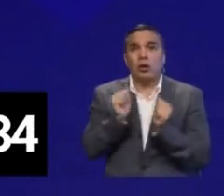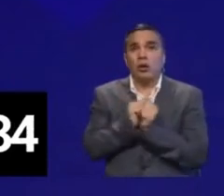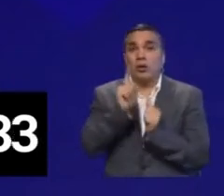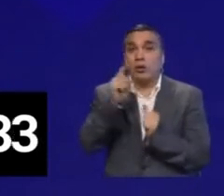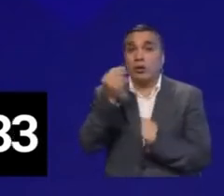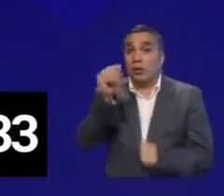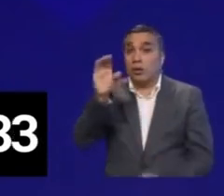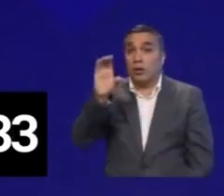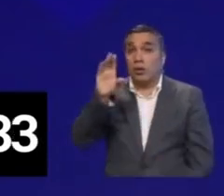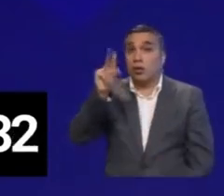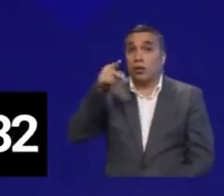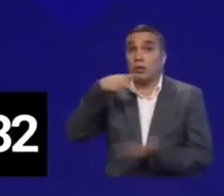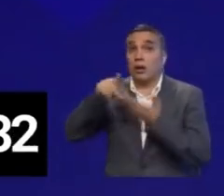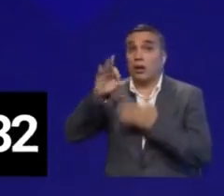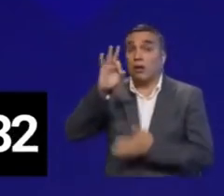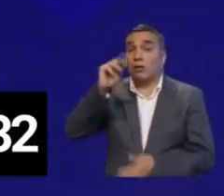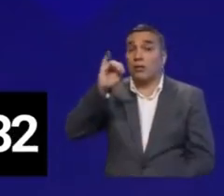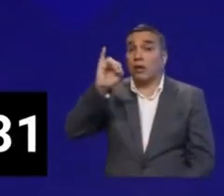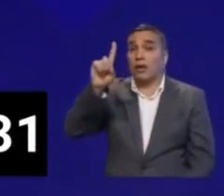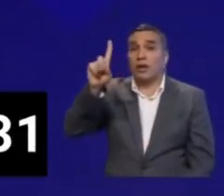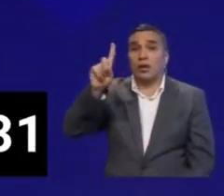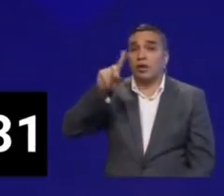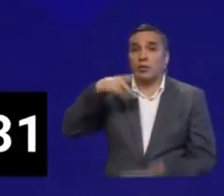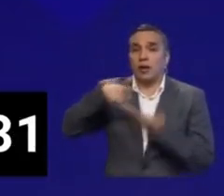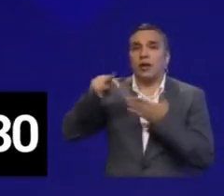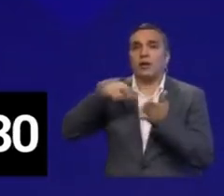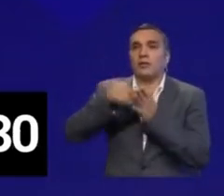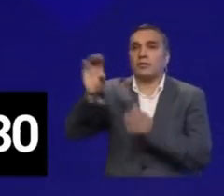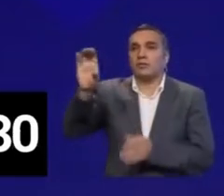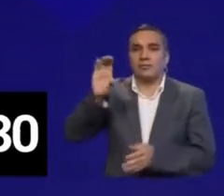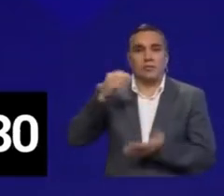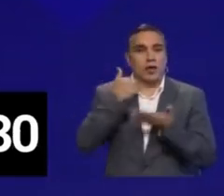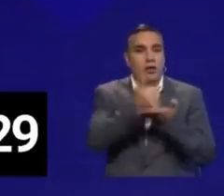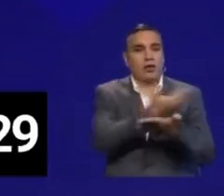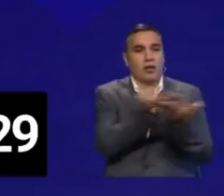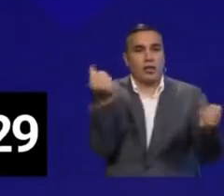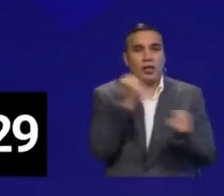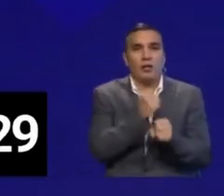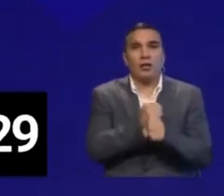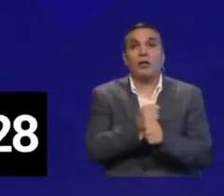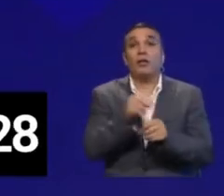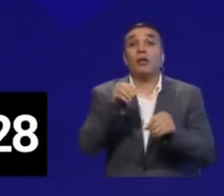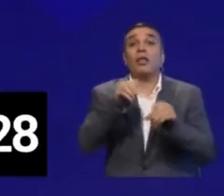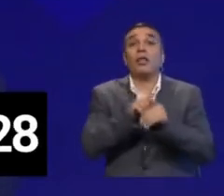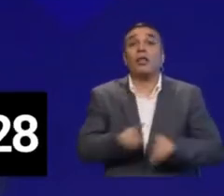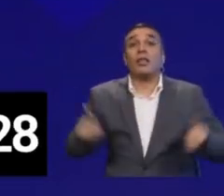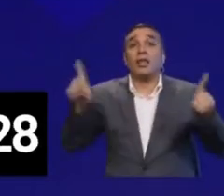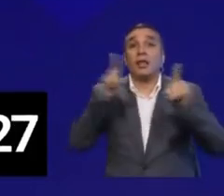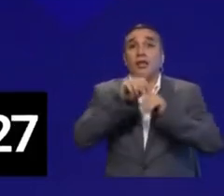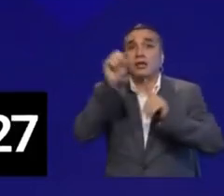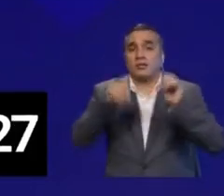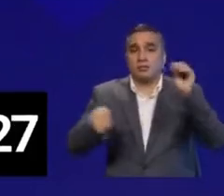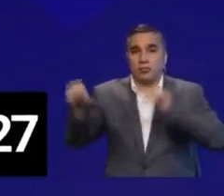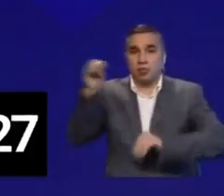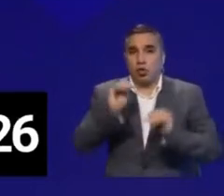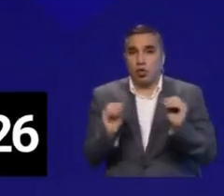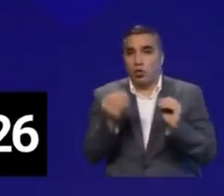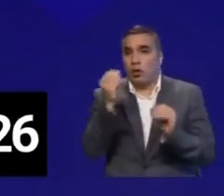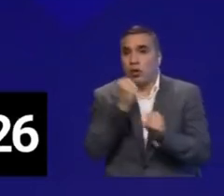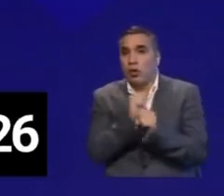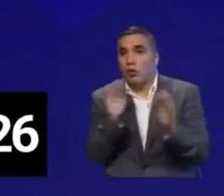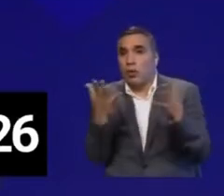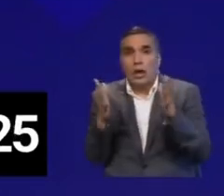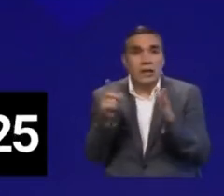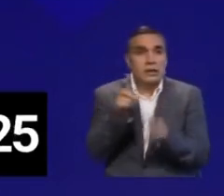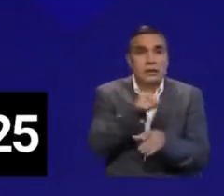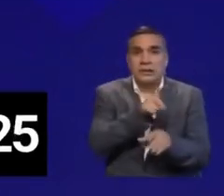de ese dinero que no se paga al Fondo Monetario, vamos a generar trabajo subsidiado. Vamos a hacer una base de datos de los jóvenes que han perdido, sobre